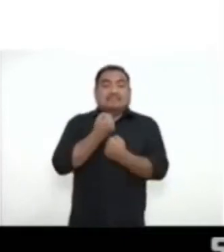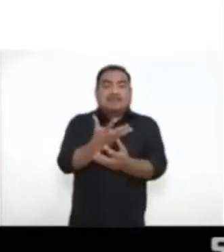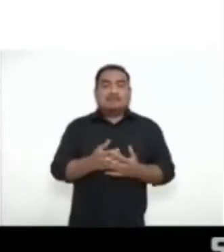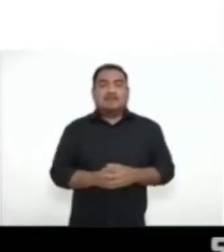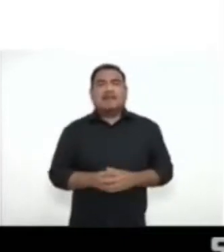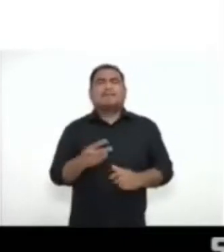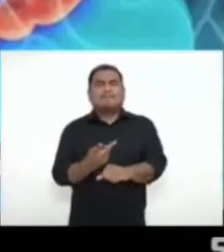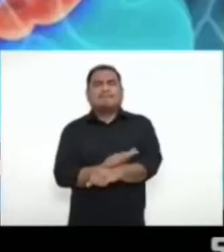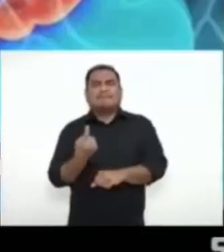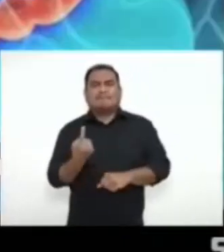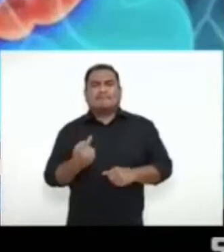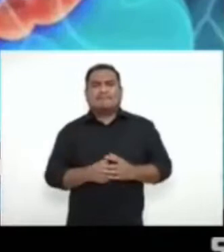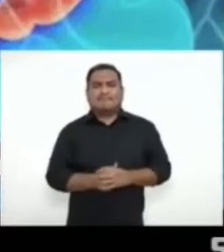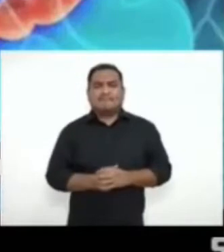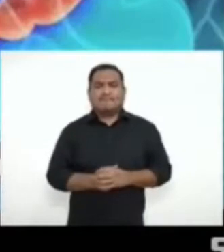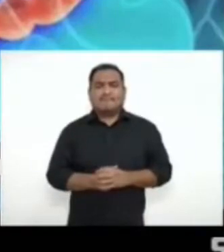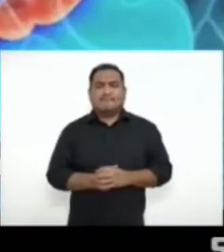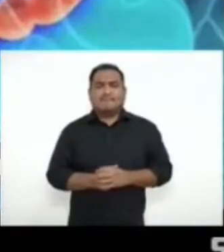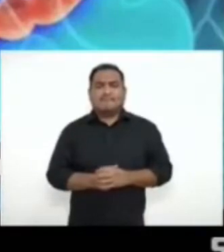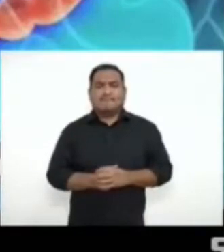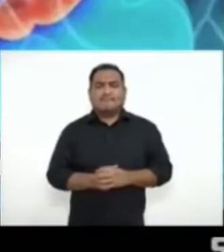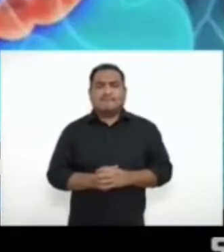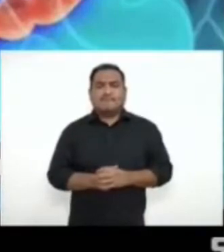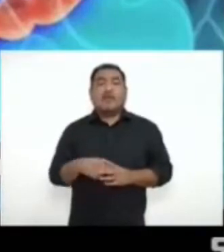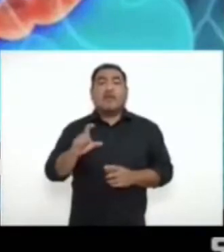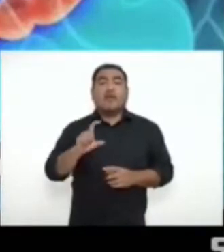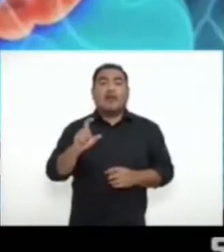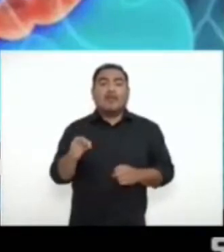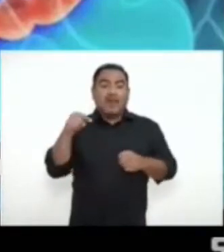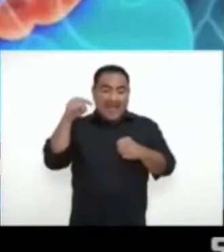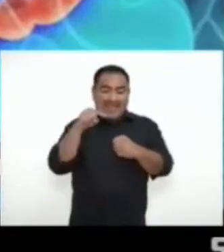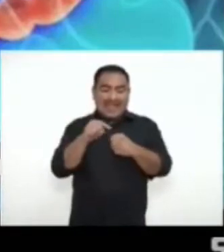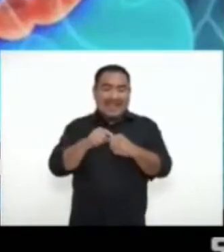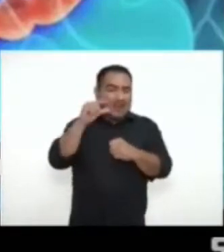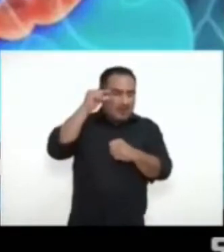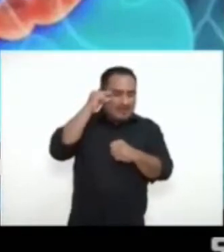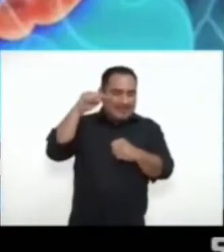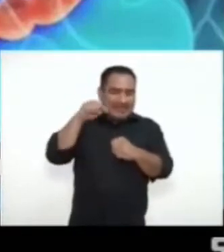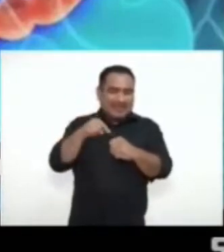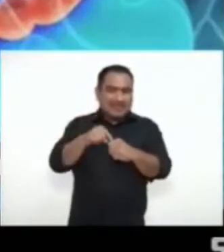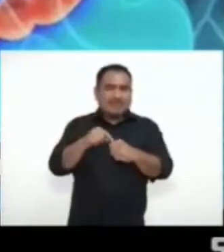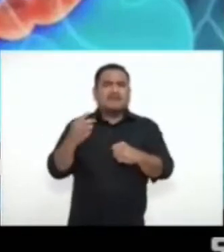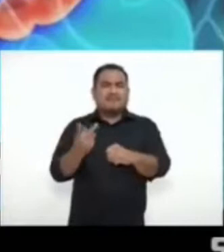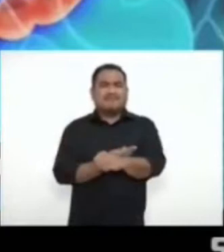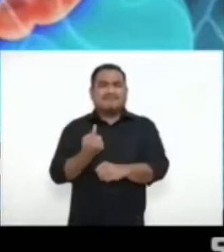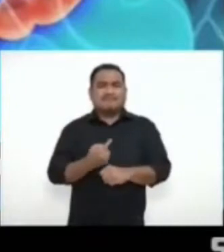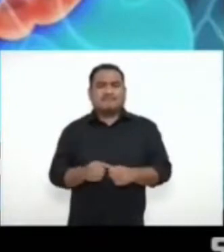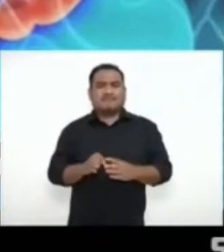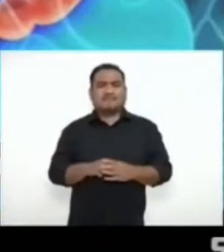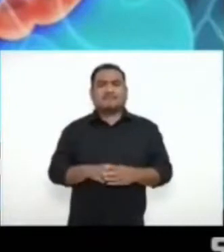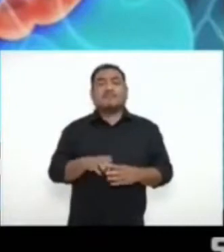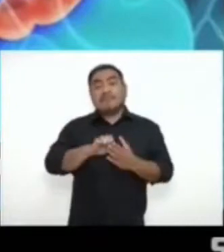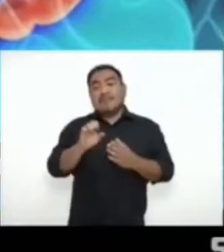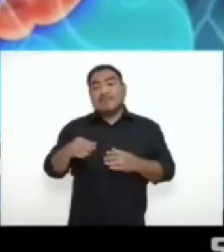lo que sucede en la parte de la amígdala? Aquí. Imagínense ustedes que este es nuestro cerebro,